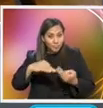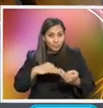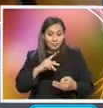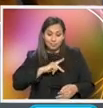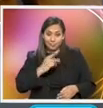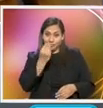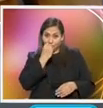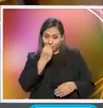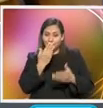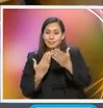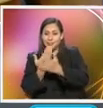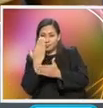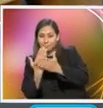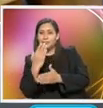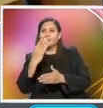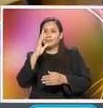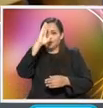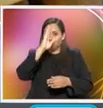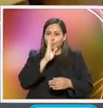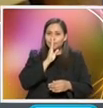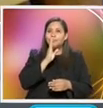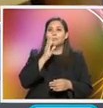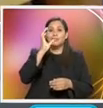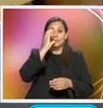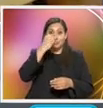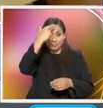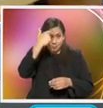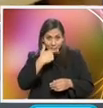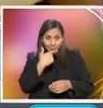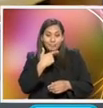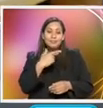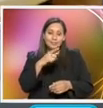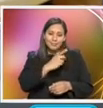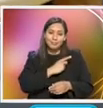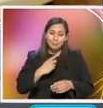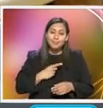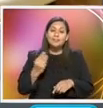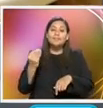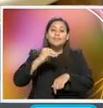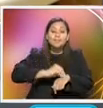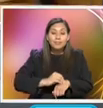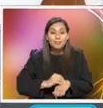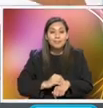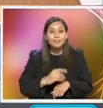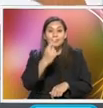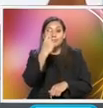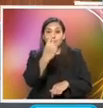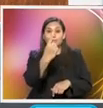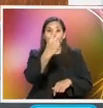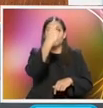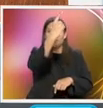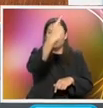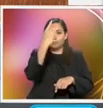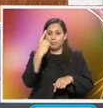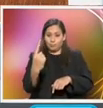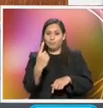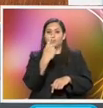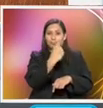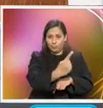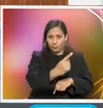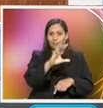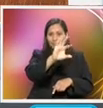nuestras comidas, tanto el desayuno como la comida, como la cena, deben incluir por lo menos un alimento de cada uno de los